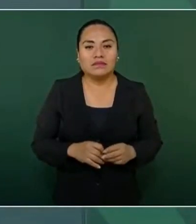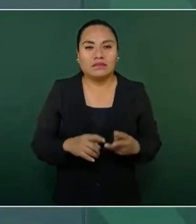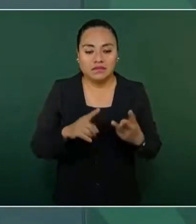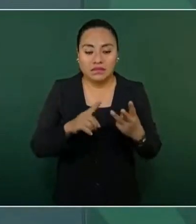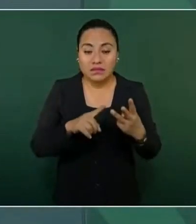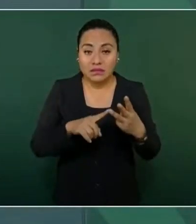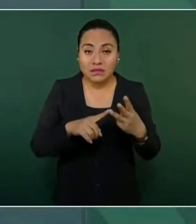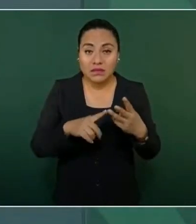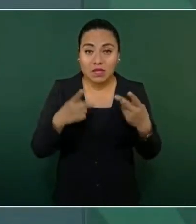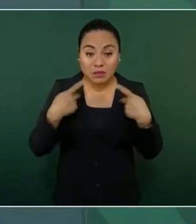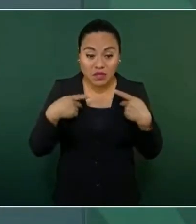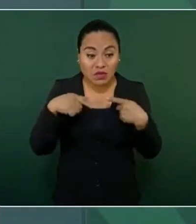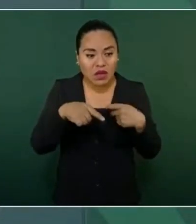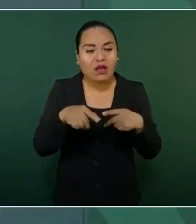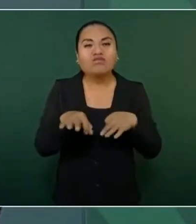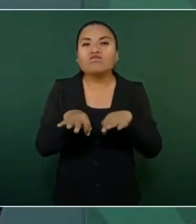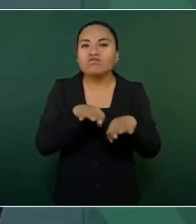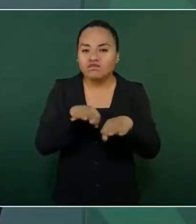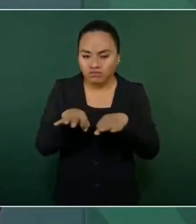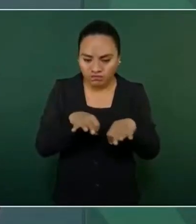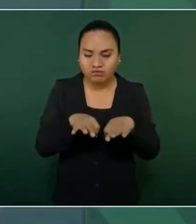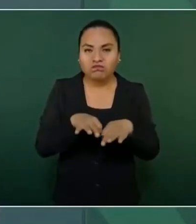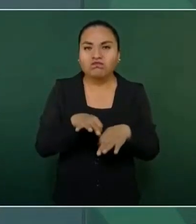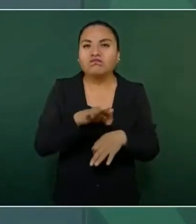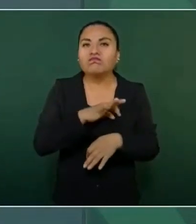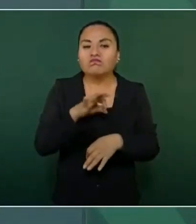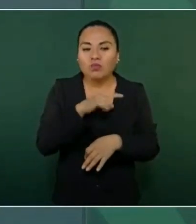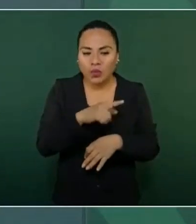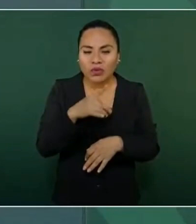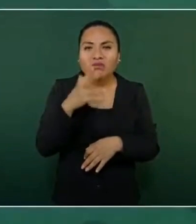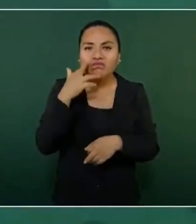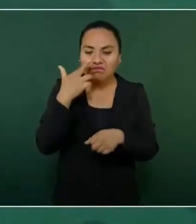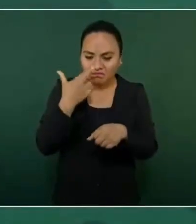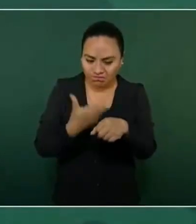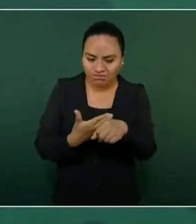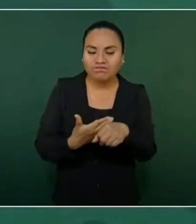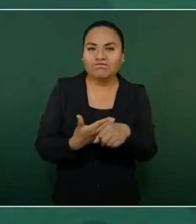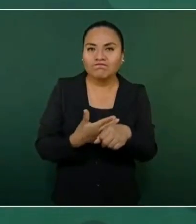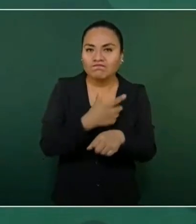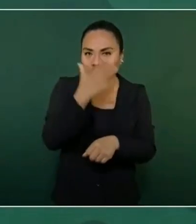fuerza de trabajo capacitada, responsable.